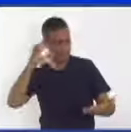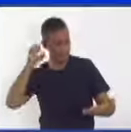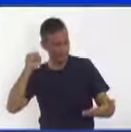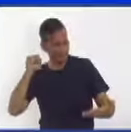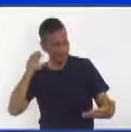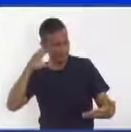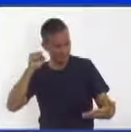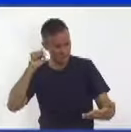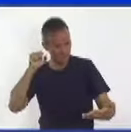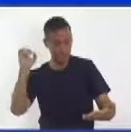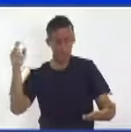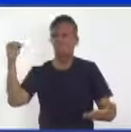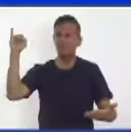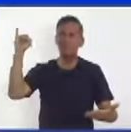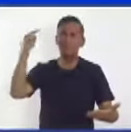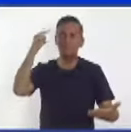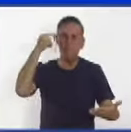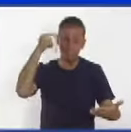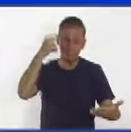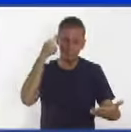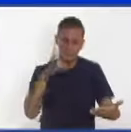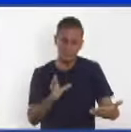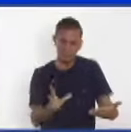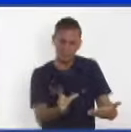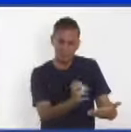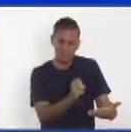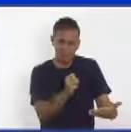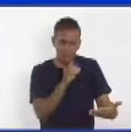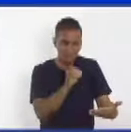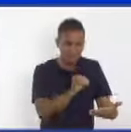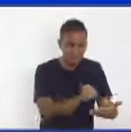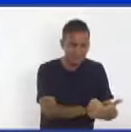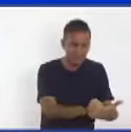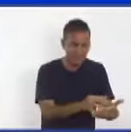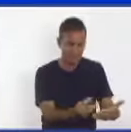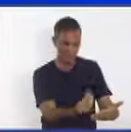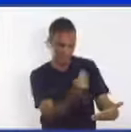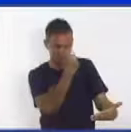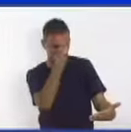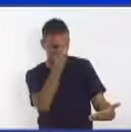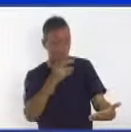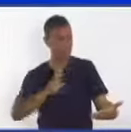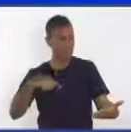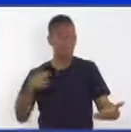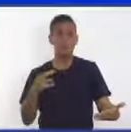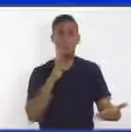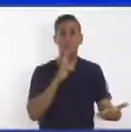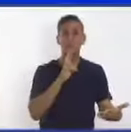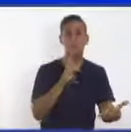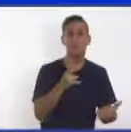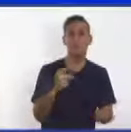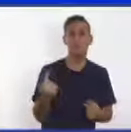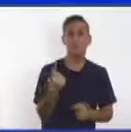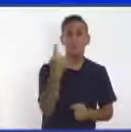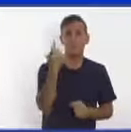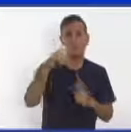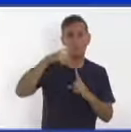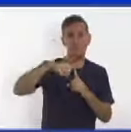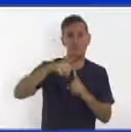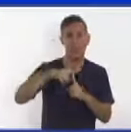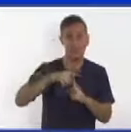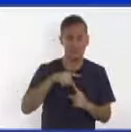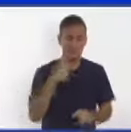recogidas en este epígrafe podrán responder la primera actividad que aparece en la última columna